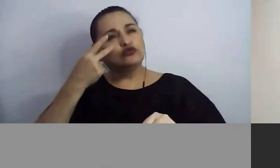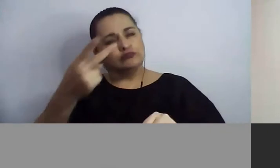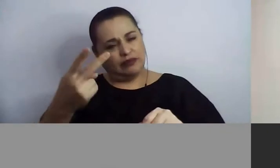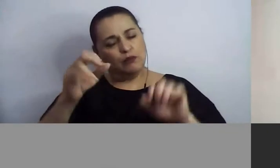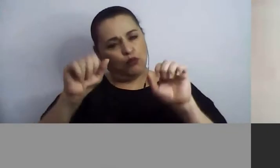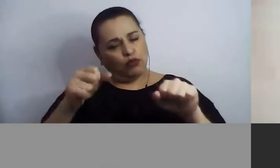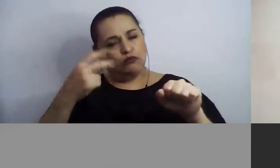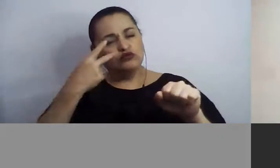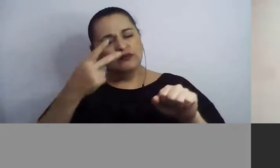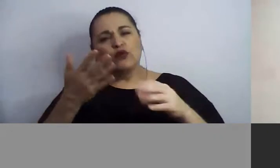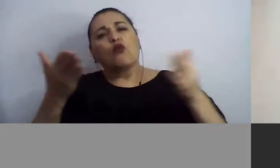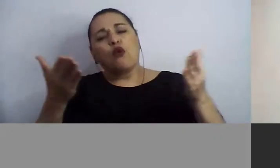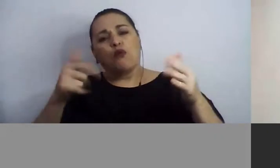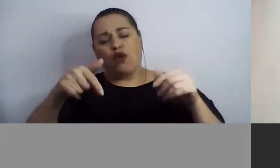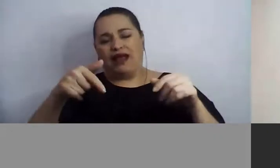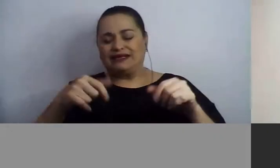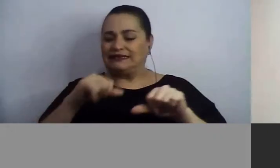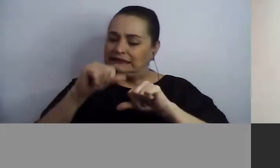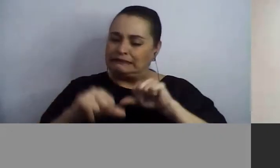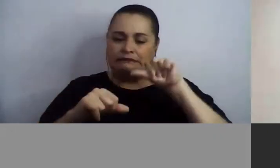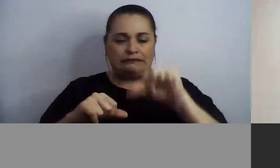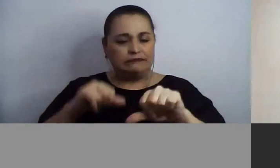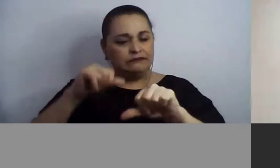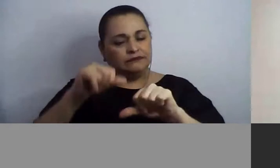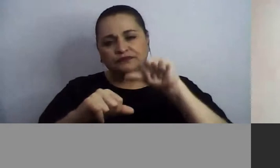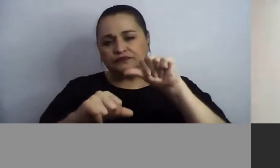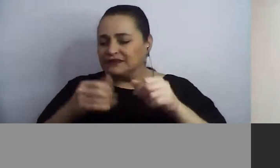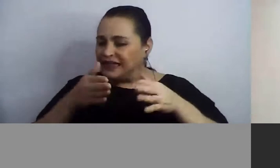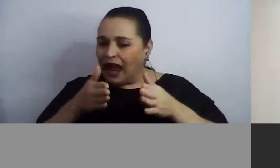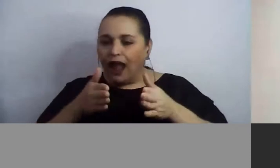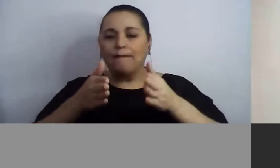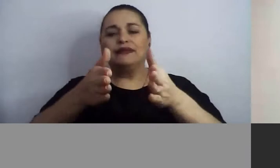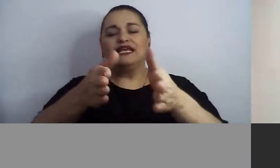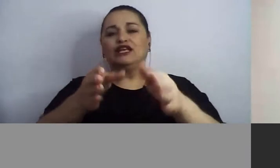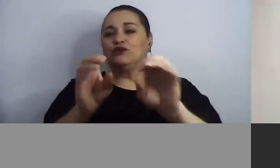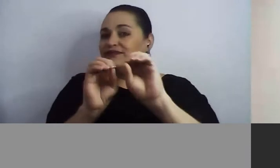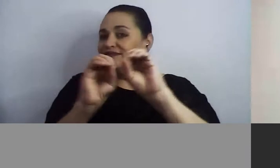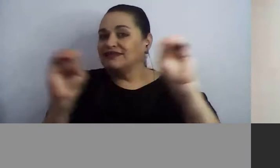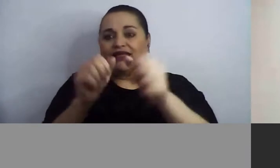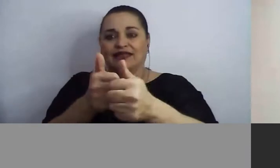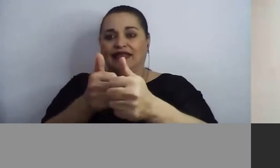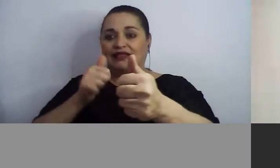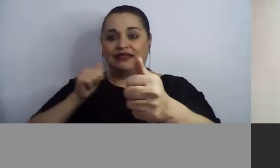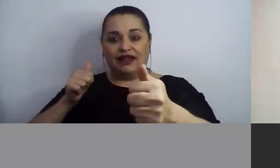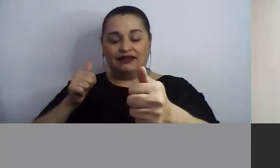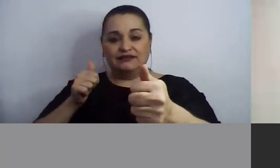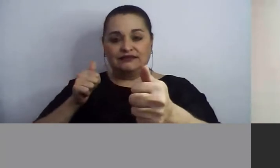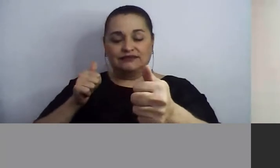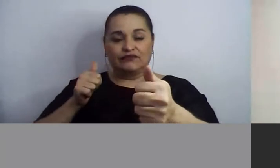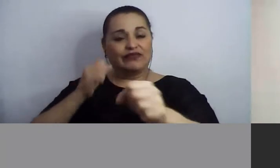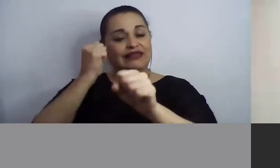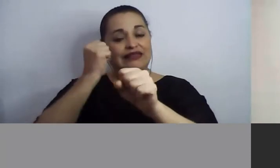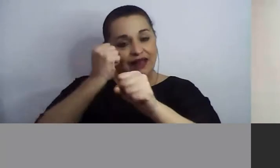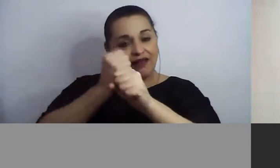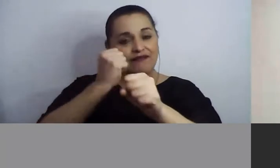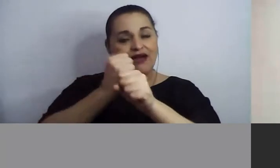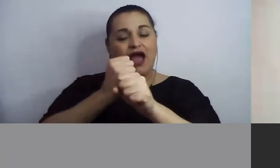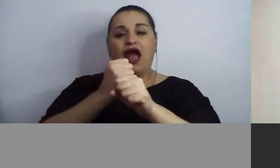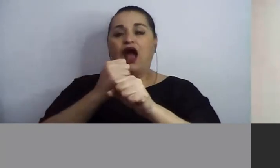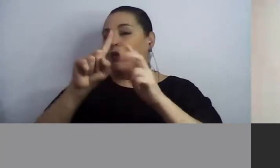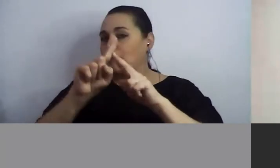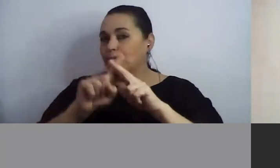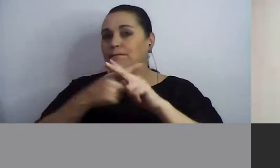este arduo camino de no dejar a nadie atrás el trabajo y la